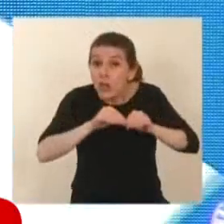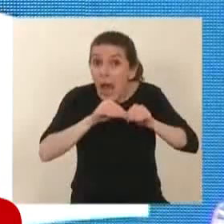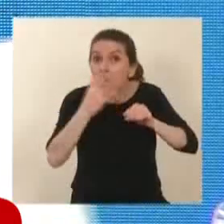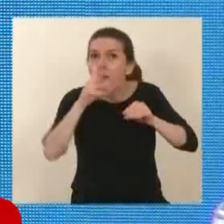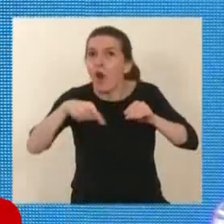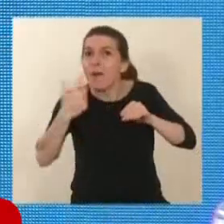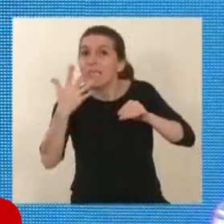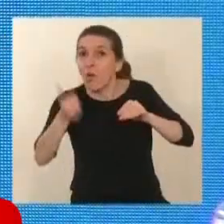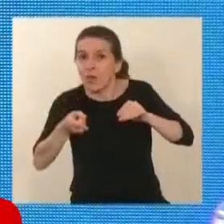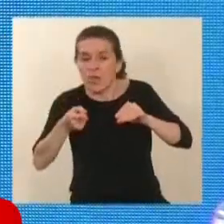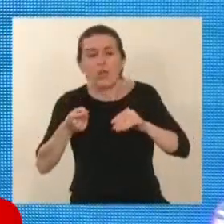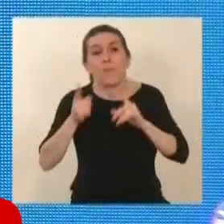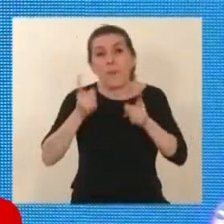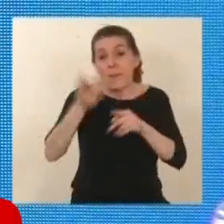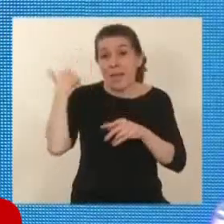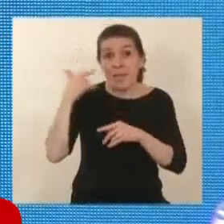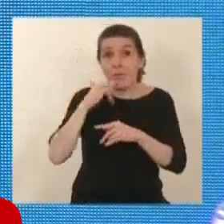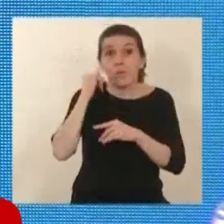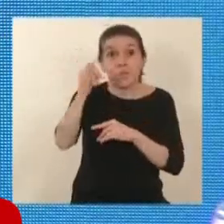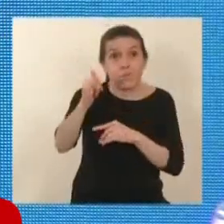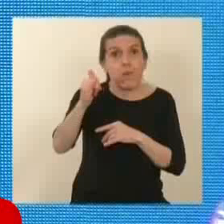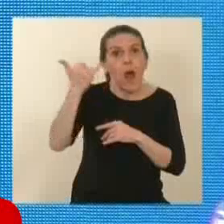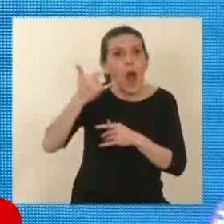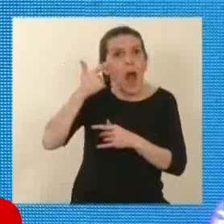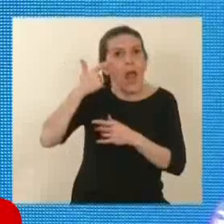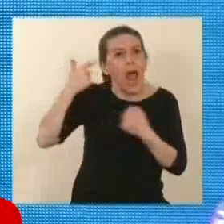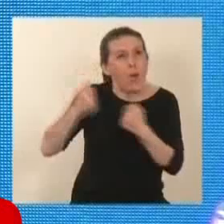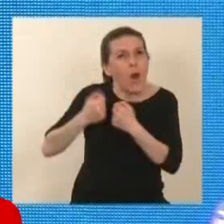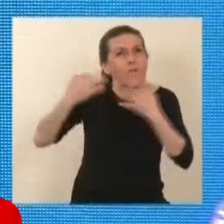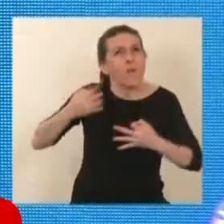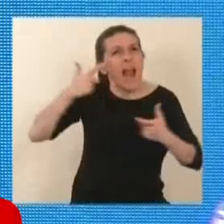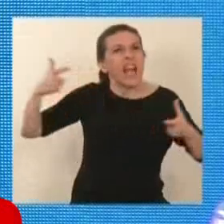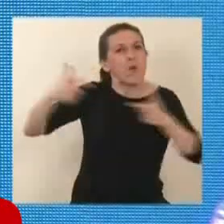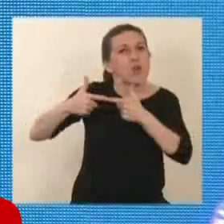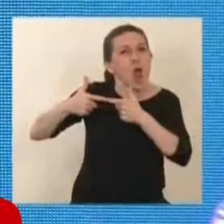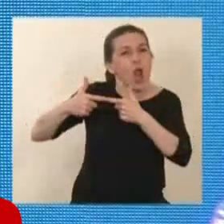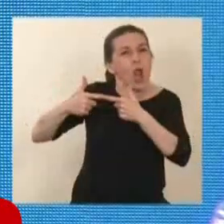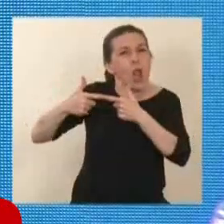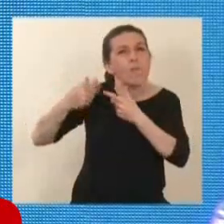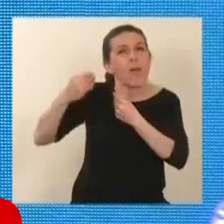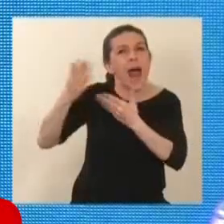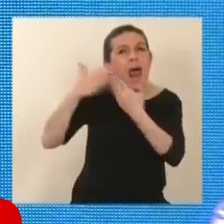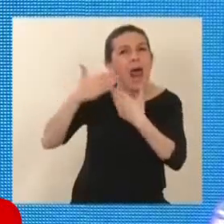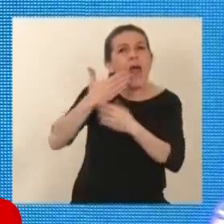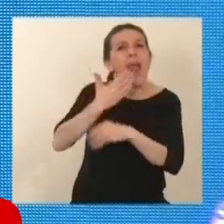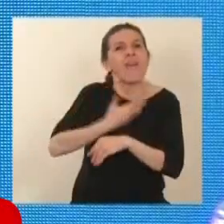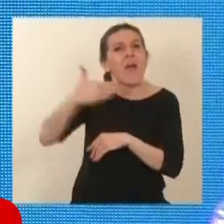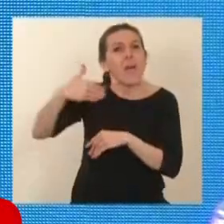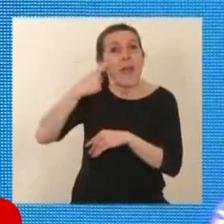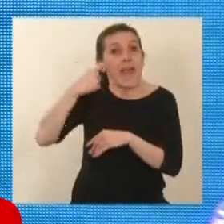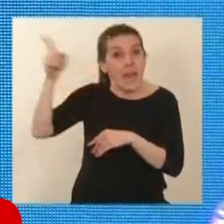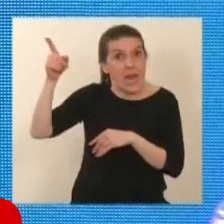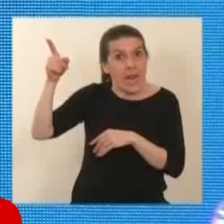Junto a ello, ya hemos anunciado el comienzo de las negociaciones formales con el Fondo Monetario Internacional.